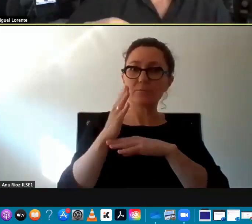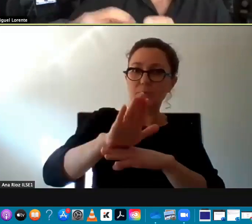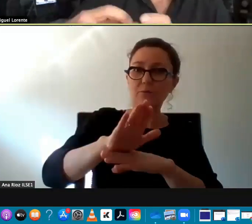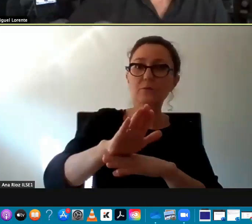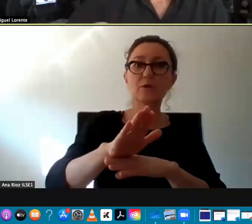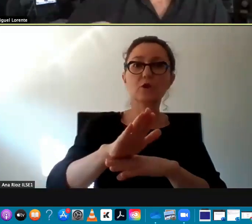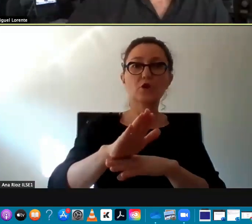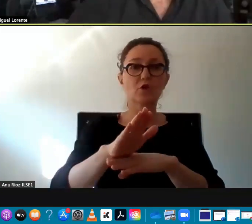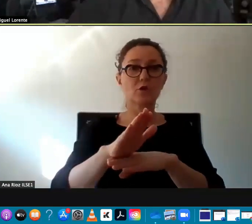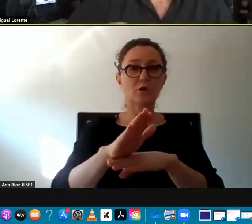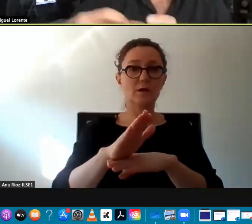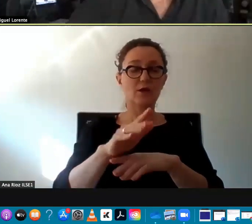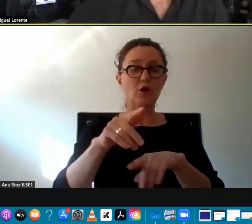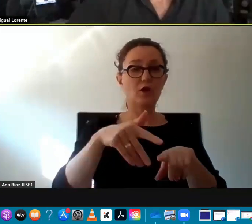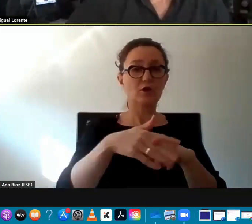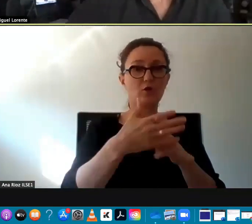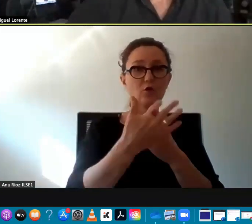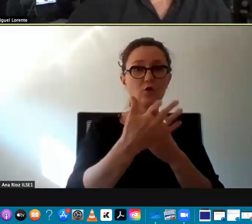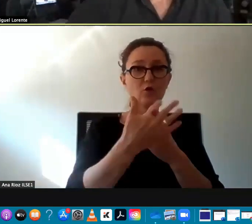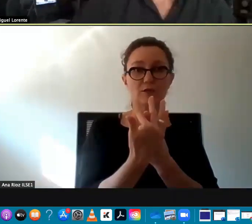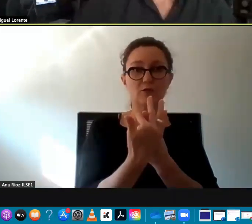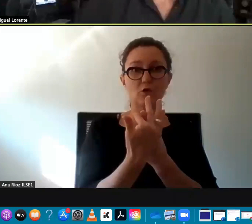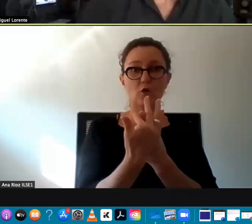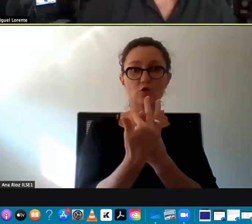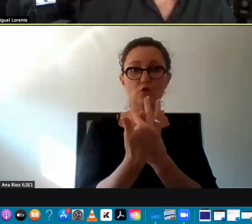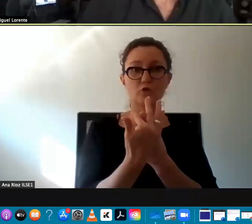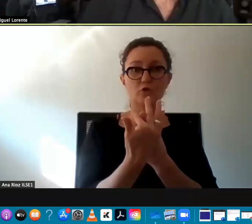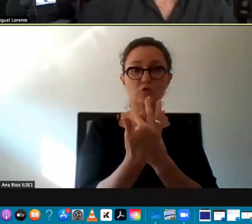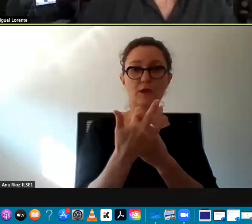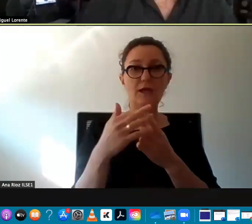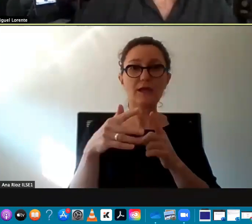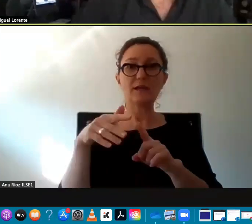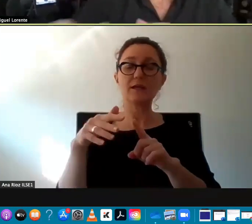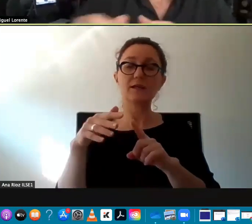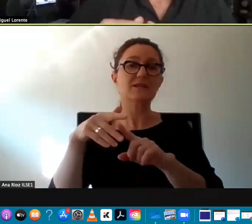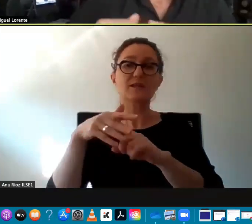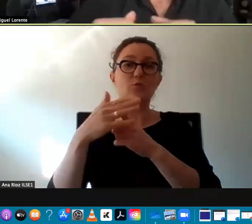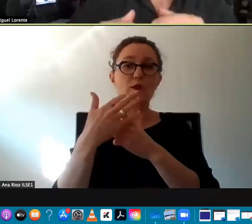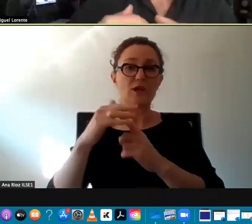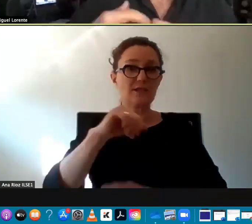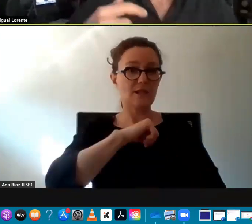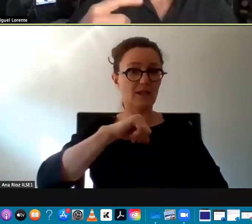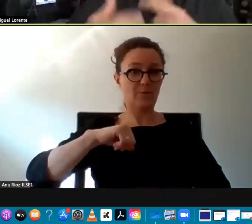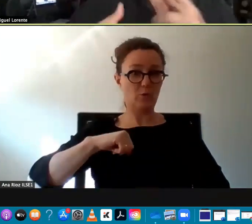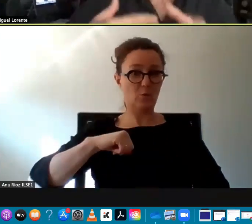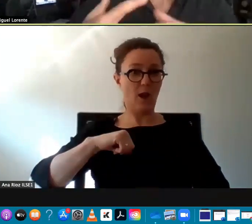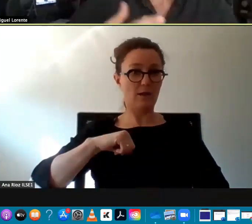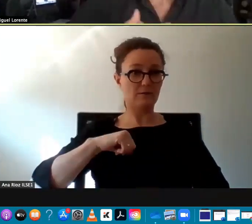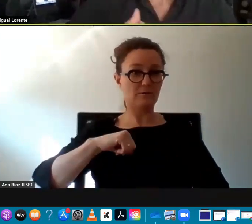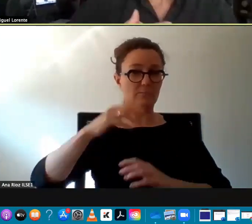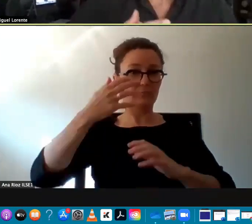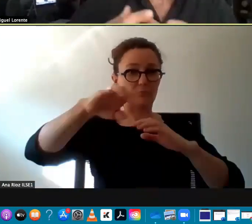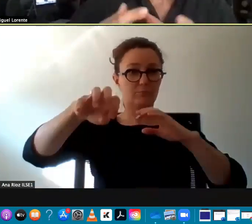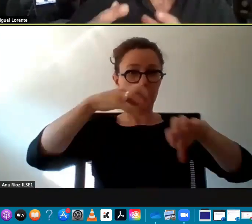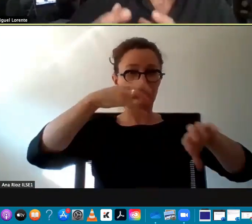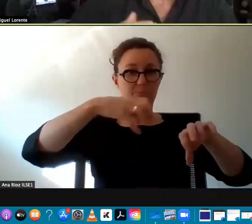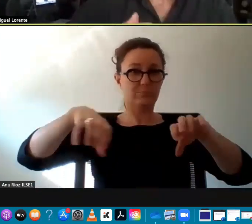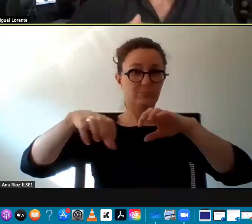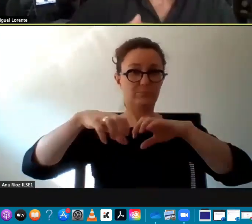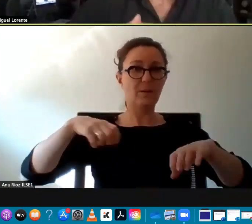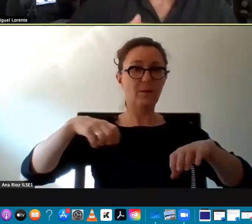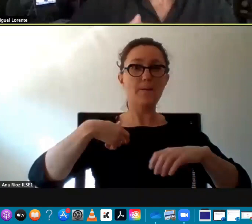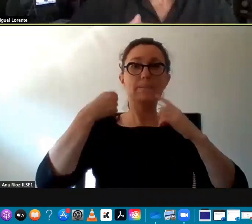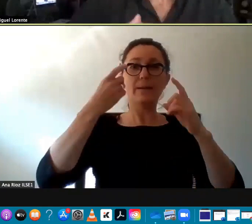de contextos individuales, de circunstancias individuales, y de alguna manera cambiar el mensaje que